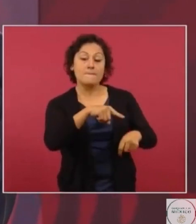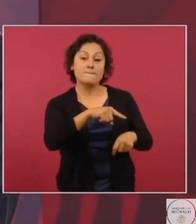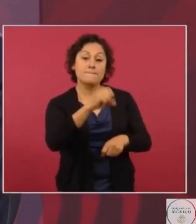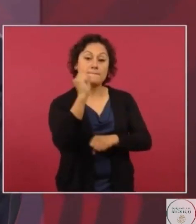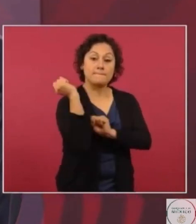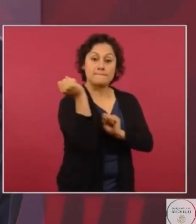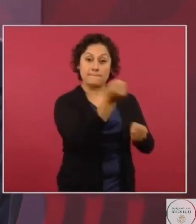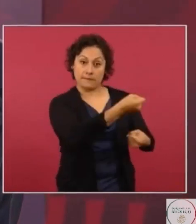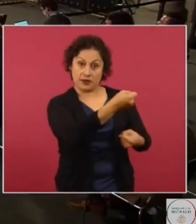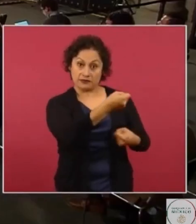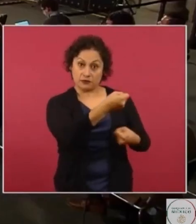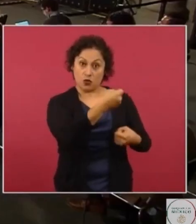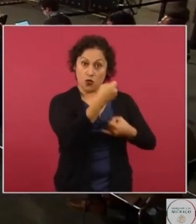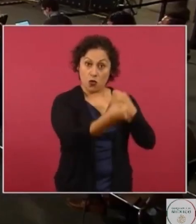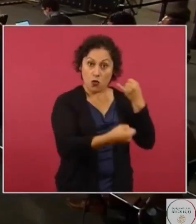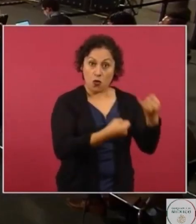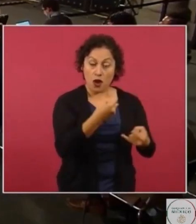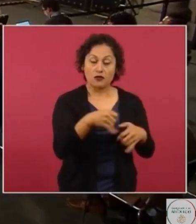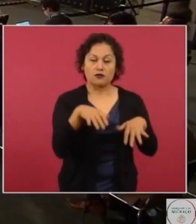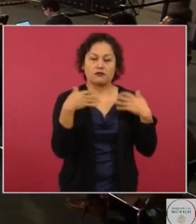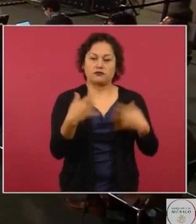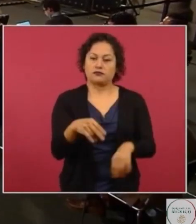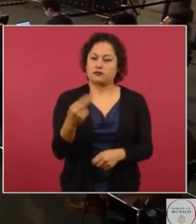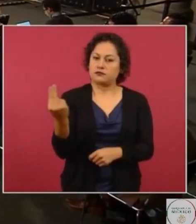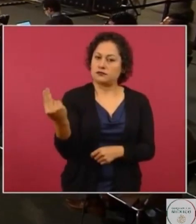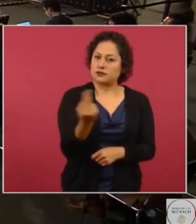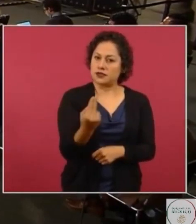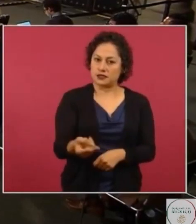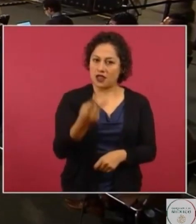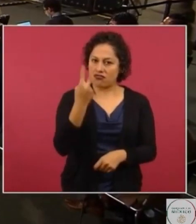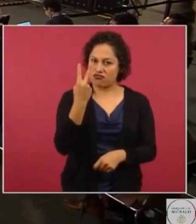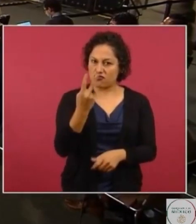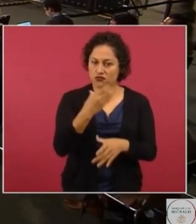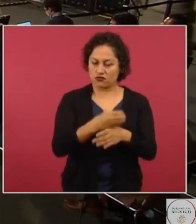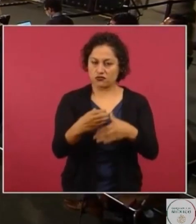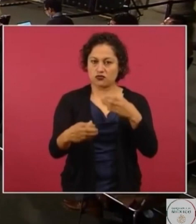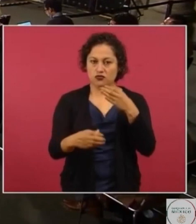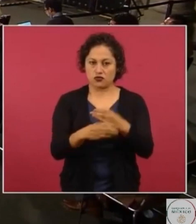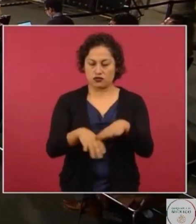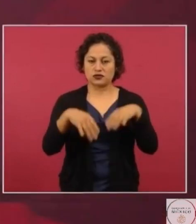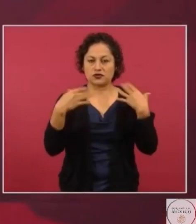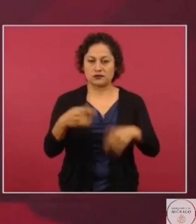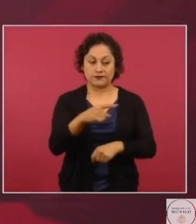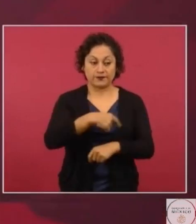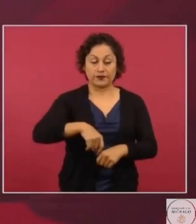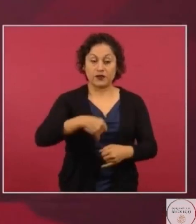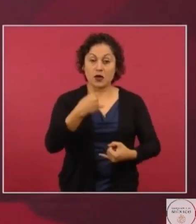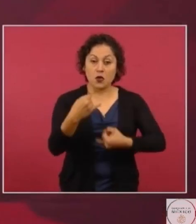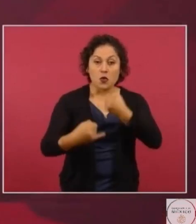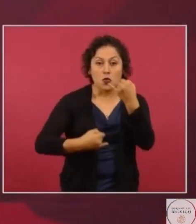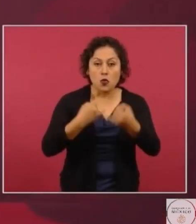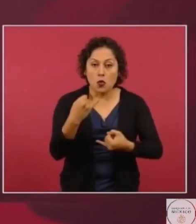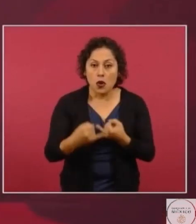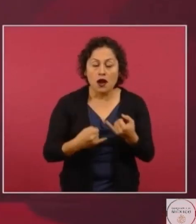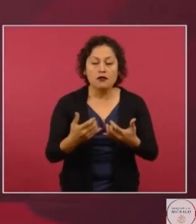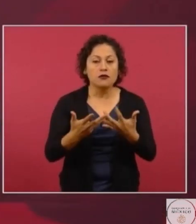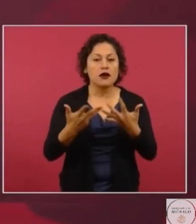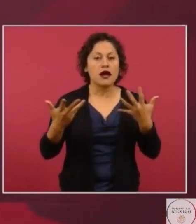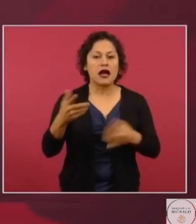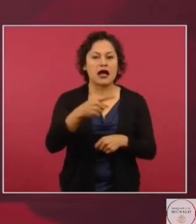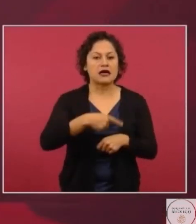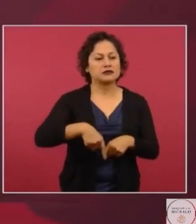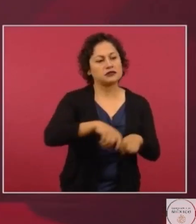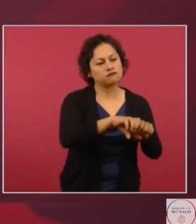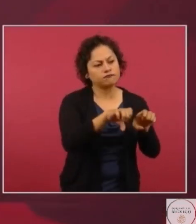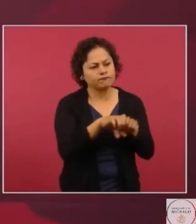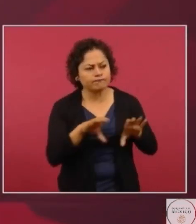un juego de conjunto, de técnica, pero sobre todo de